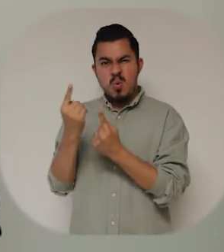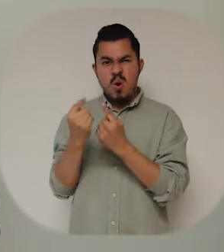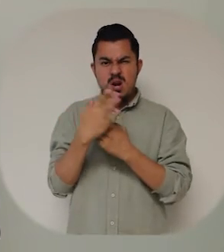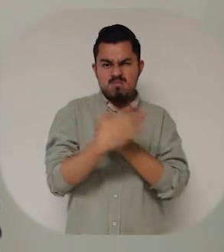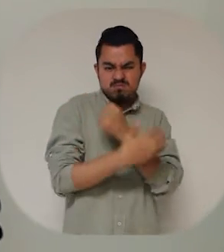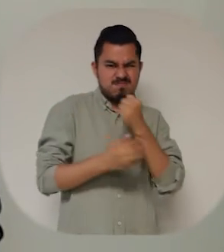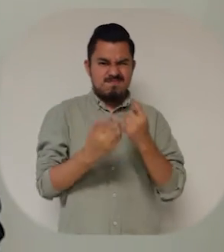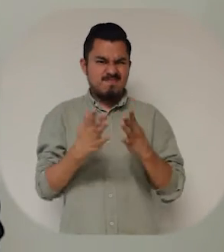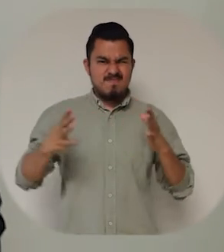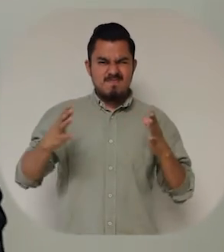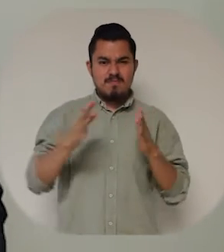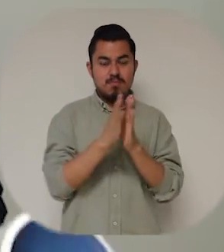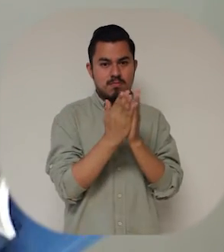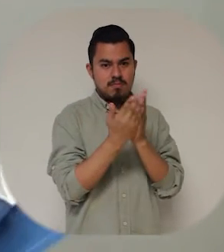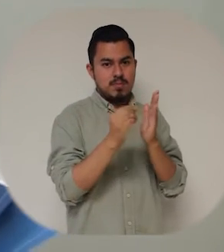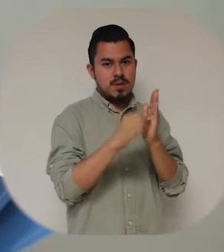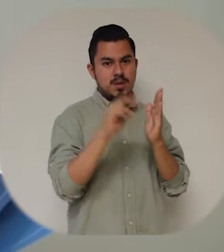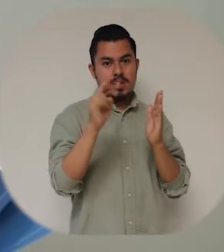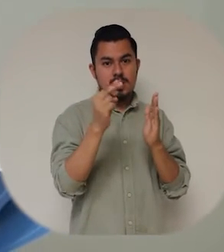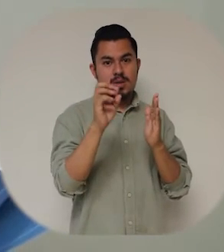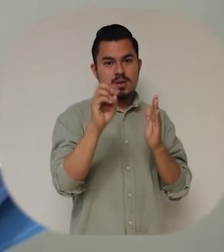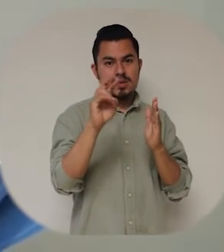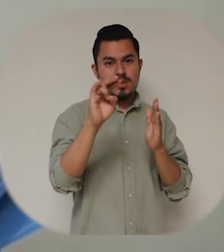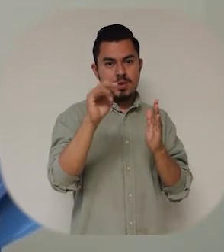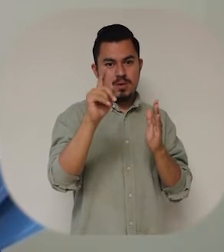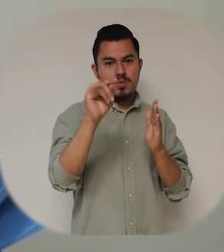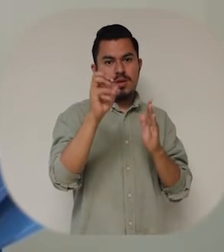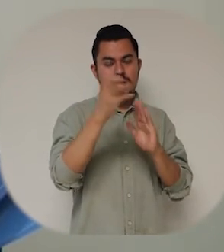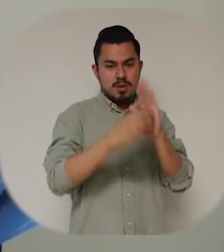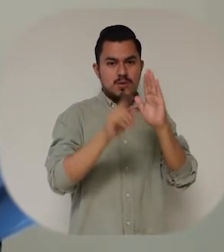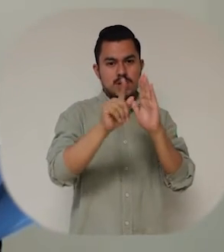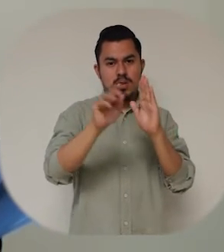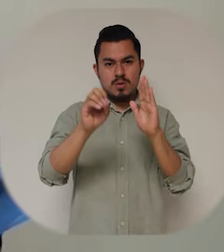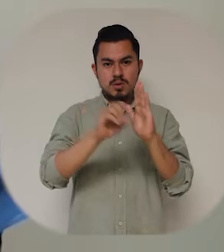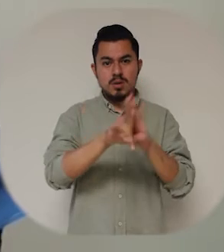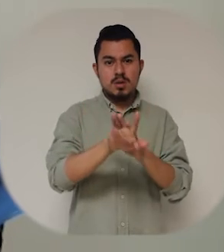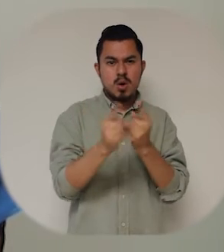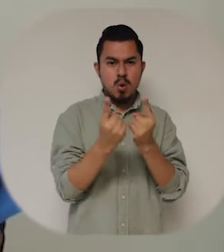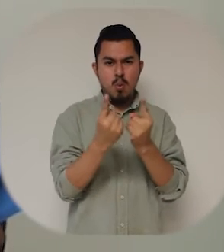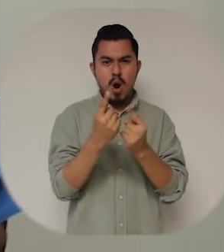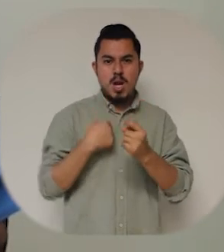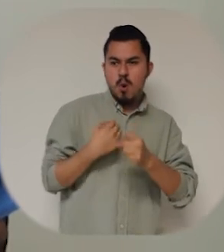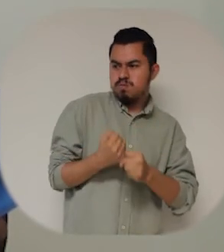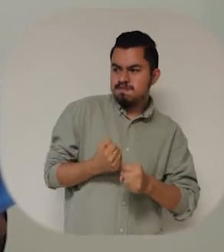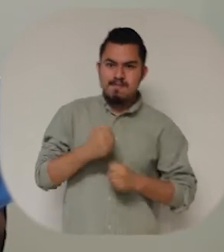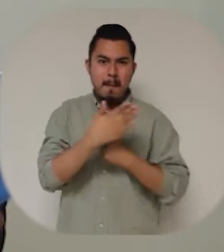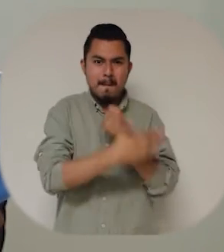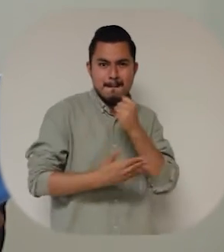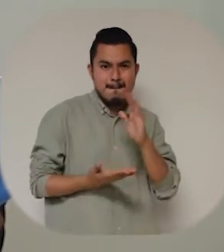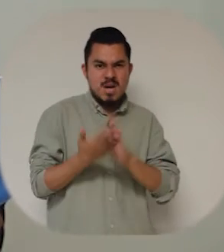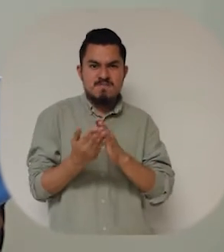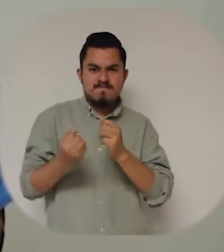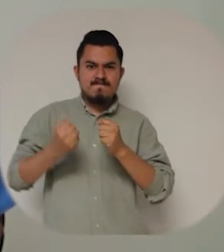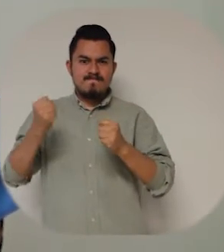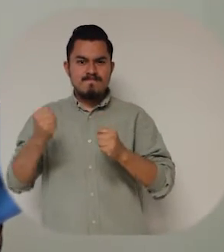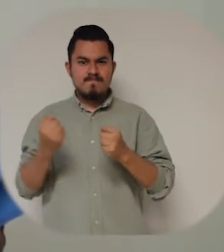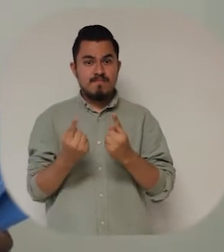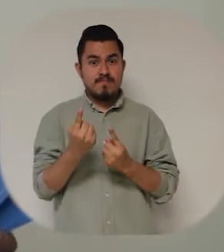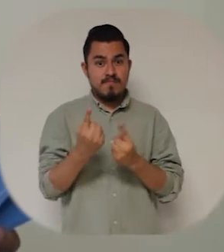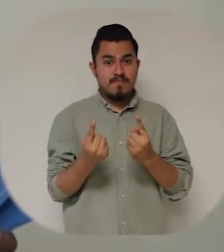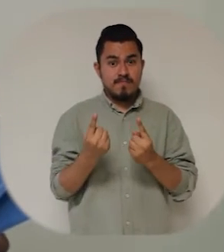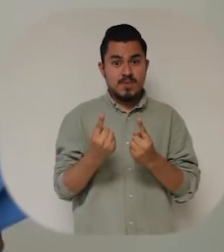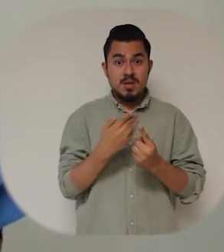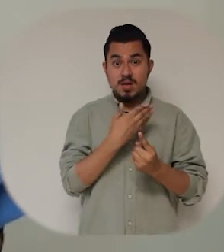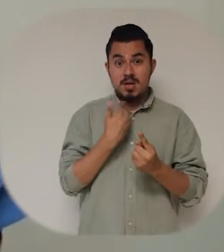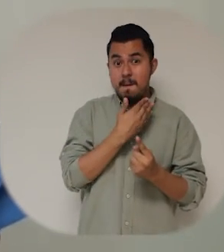describe. Nuestra arma más grande es que se derriben todas las argumentas y toda altivez que se levantan contra el conocimiento de Dios,